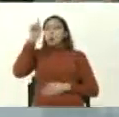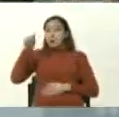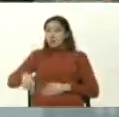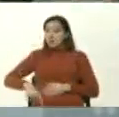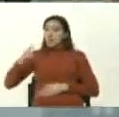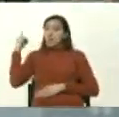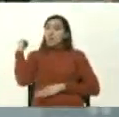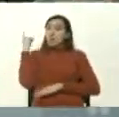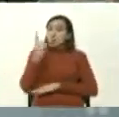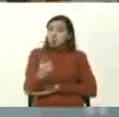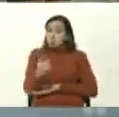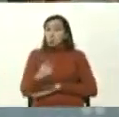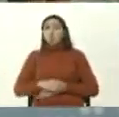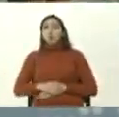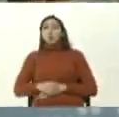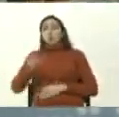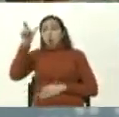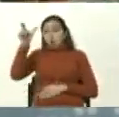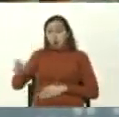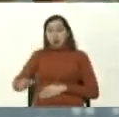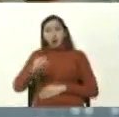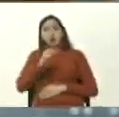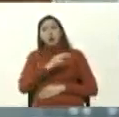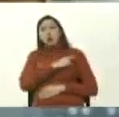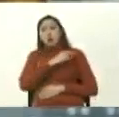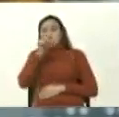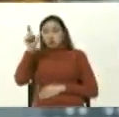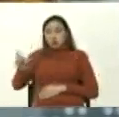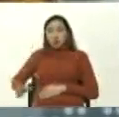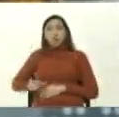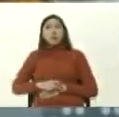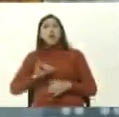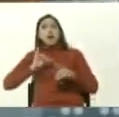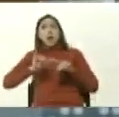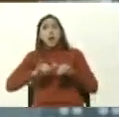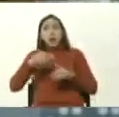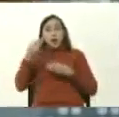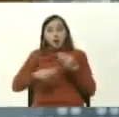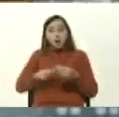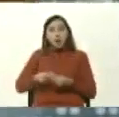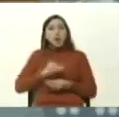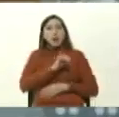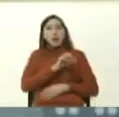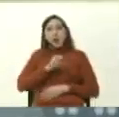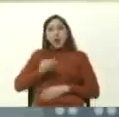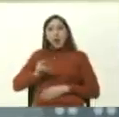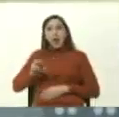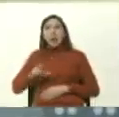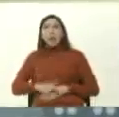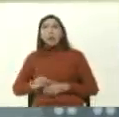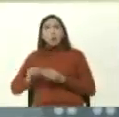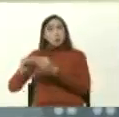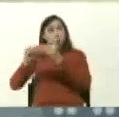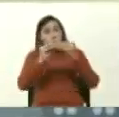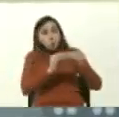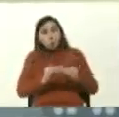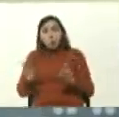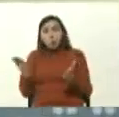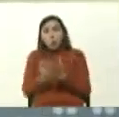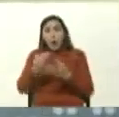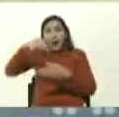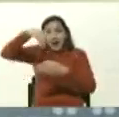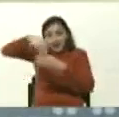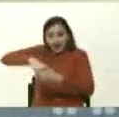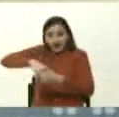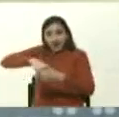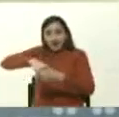instruido a la protectora de la UCB, a la ingeniera Jacqueline Farías, la recuperación de las escuelas de los hijos de